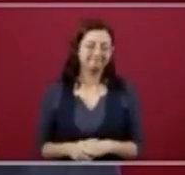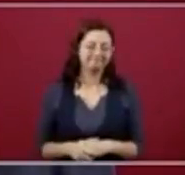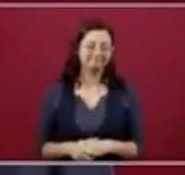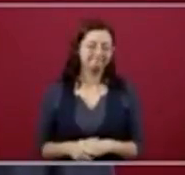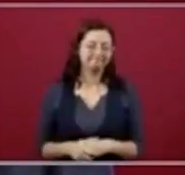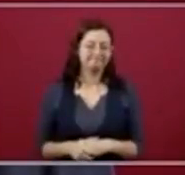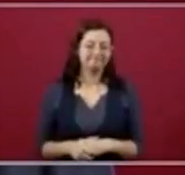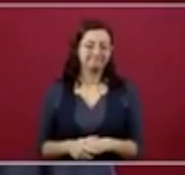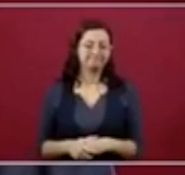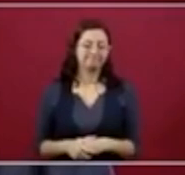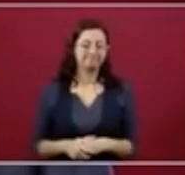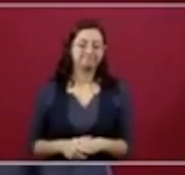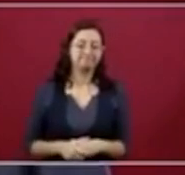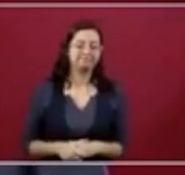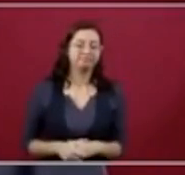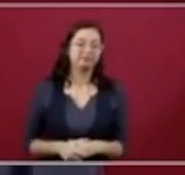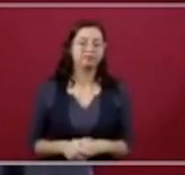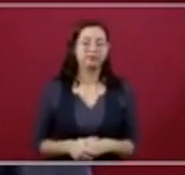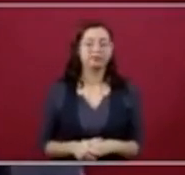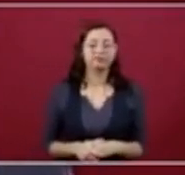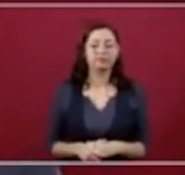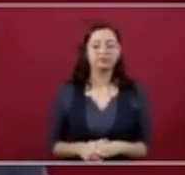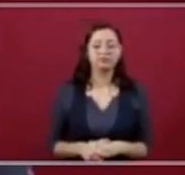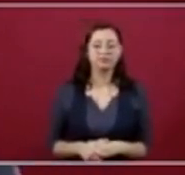que además no